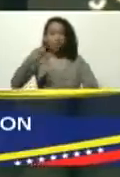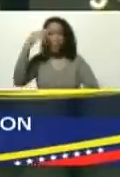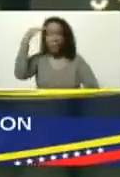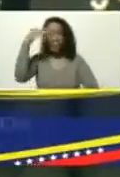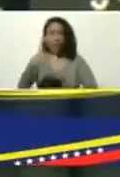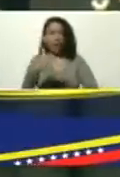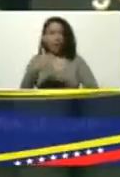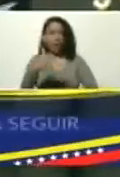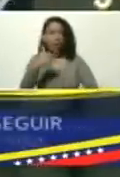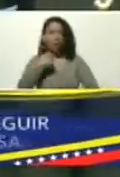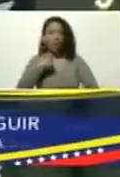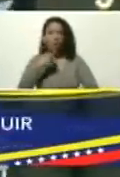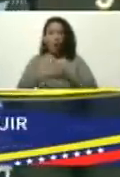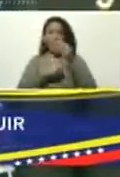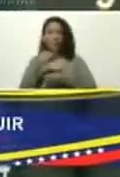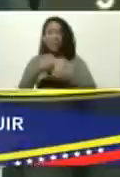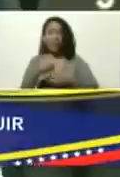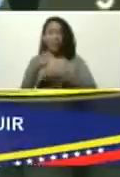los respectivos cambios